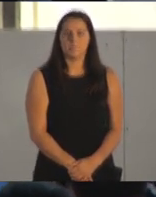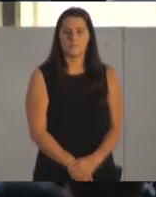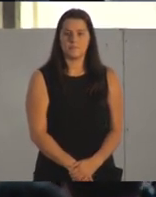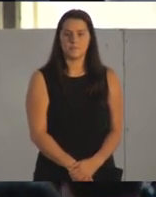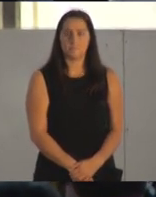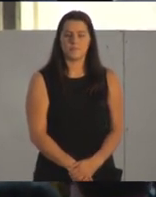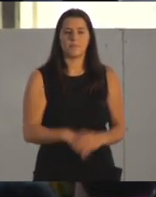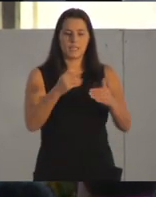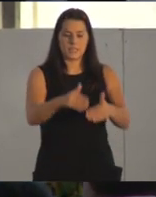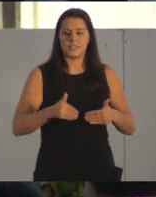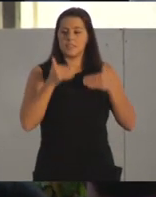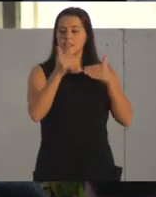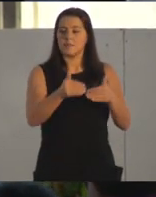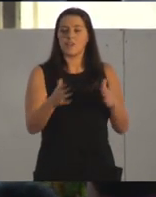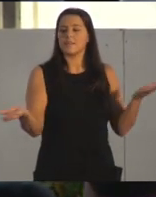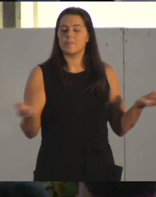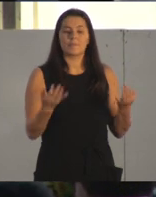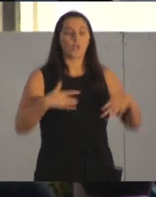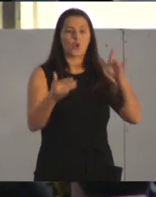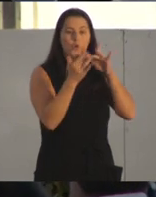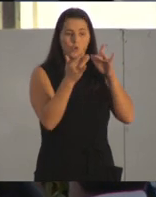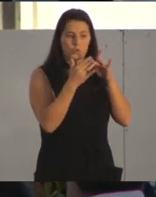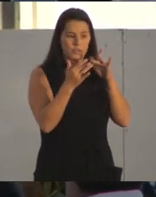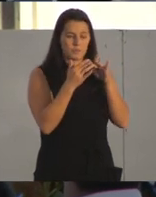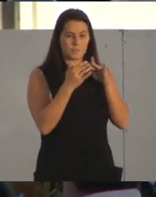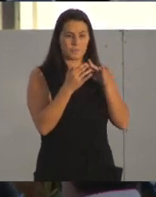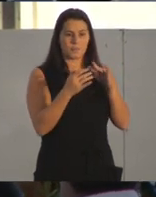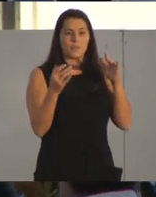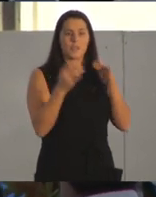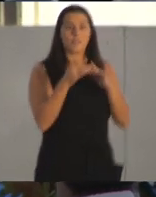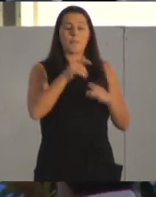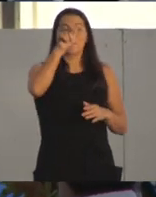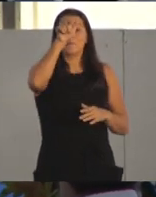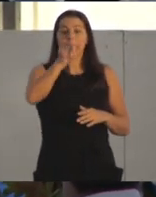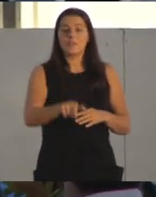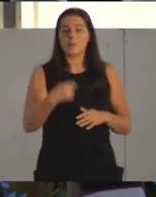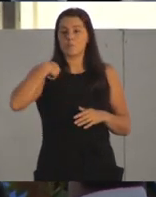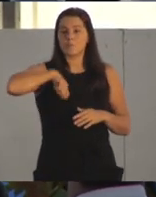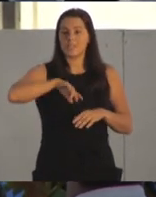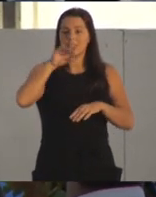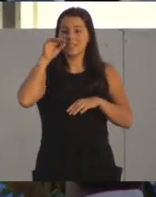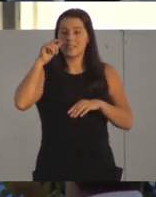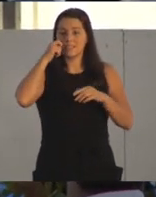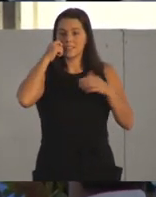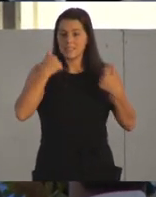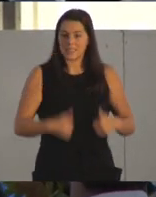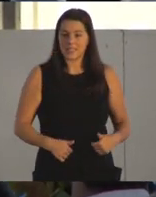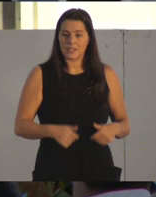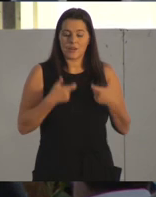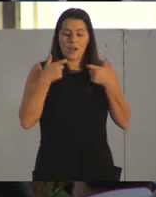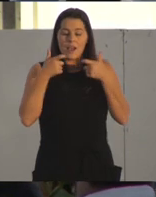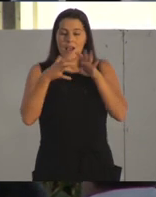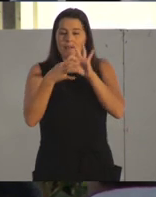Siguiente paso sería contactar con personas sanitarias que se dedicaran al área de la disfagia de los